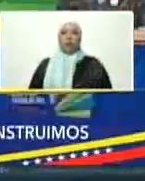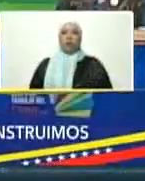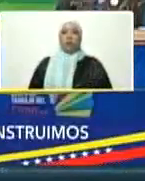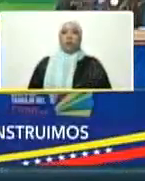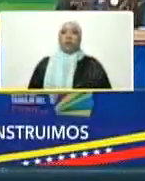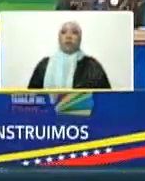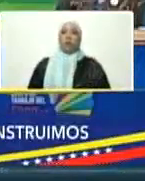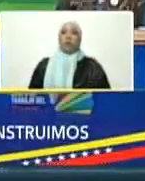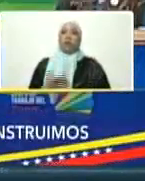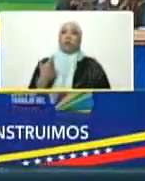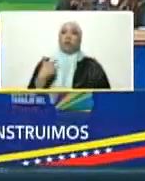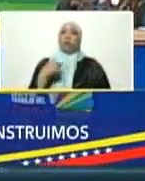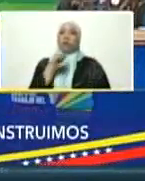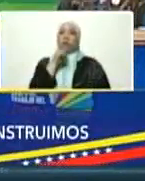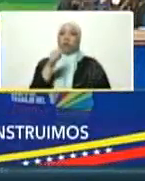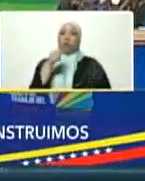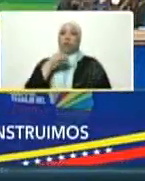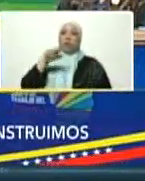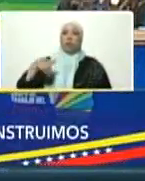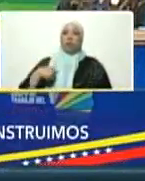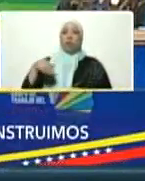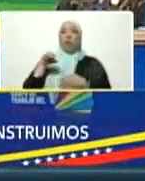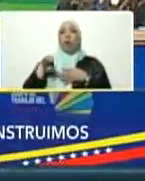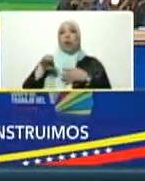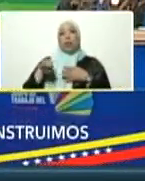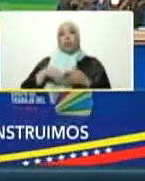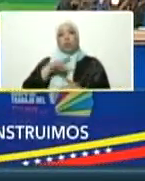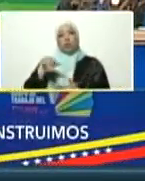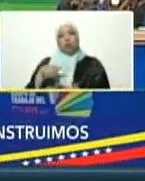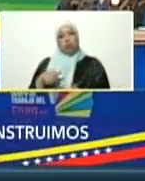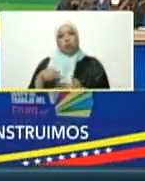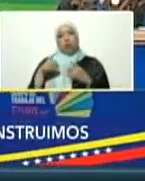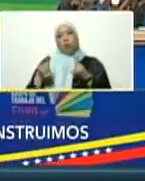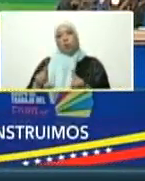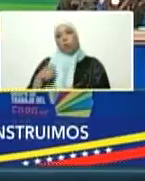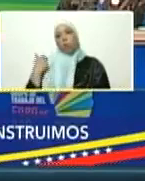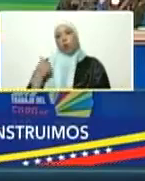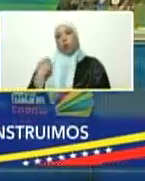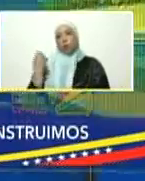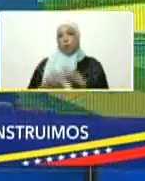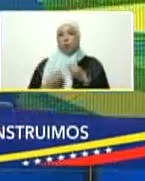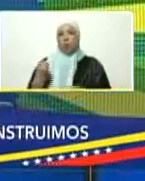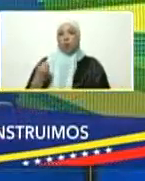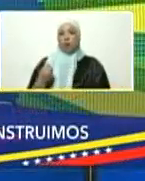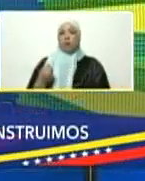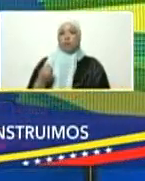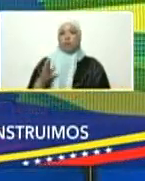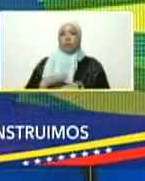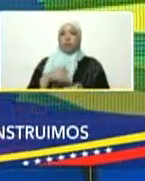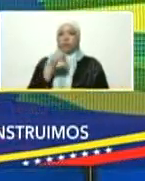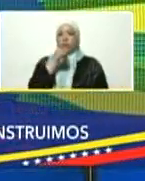Por cobarde no nos caracterizamos nosotros. Podrán decir cualquier crítica, pero de cobarde no nos pueden acusar.